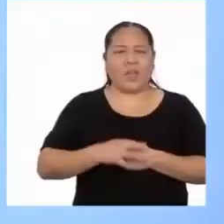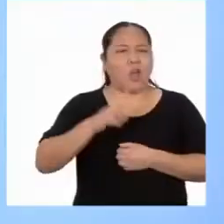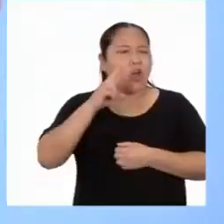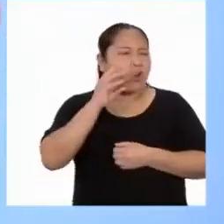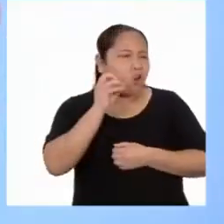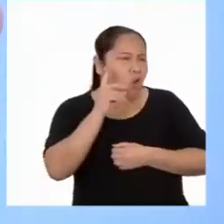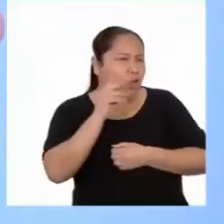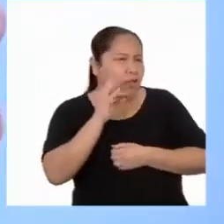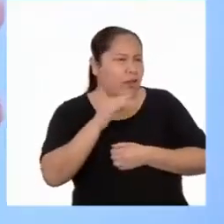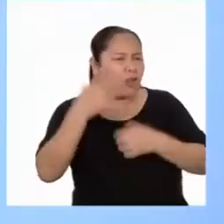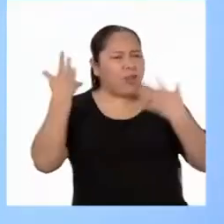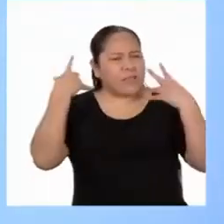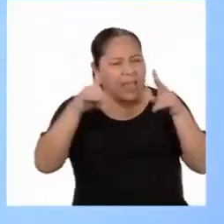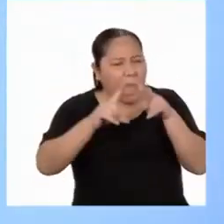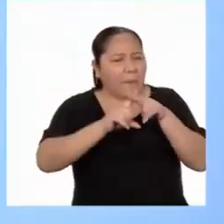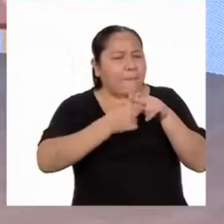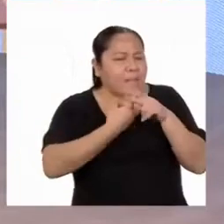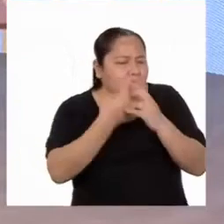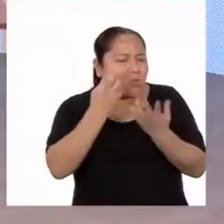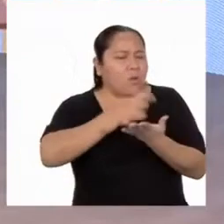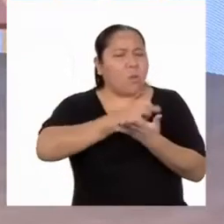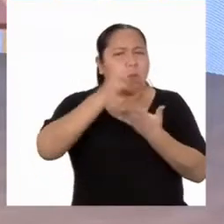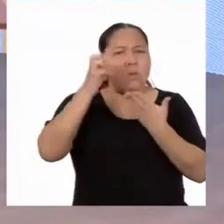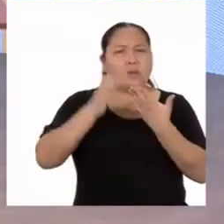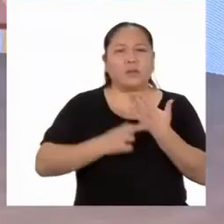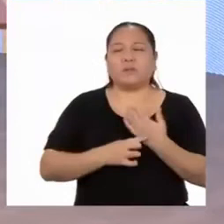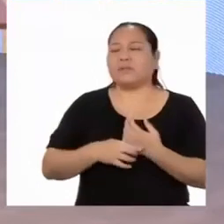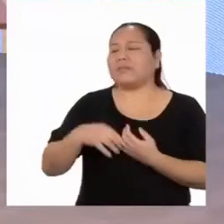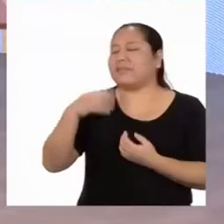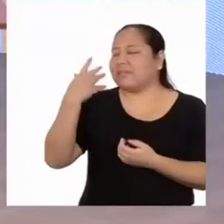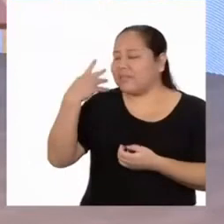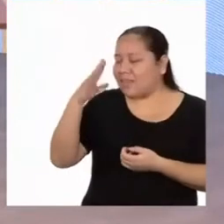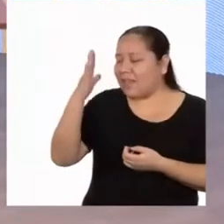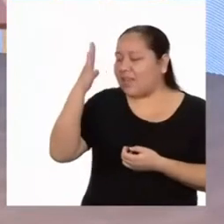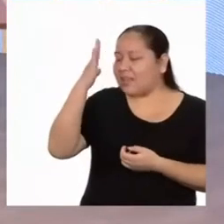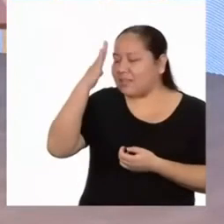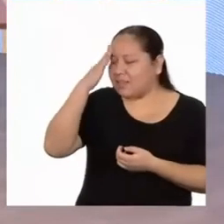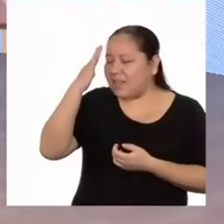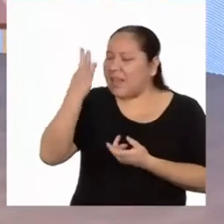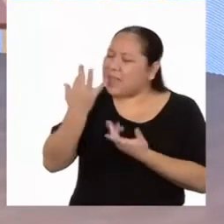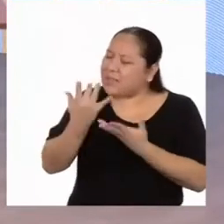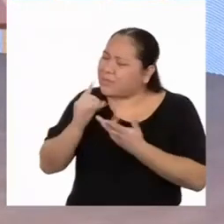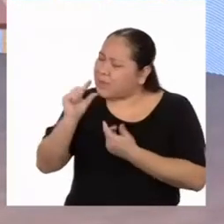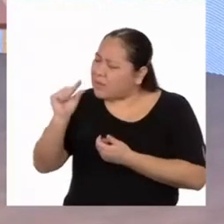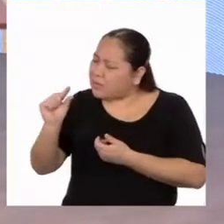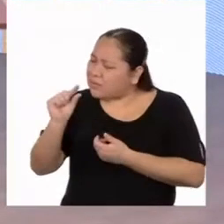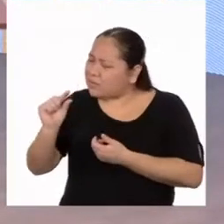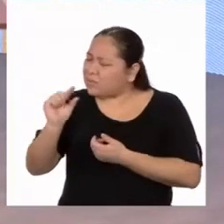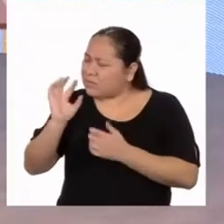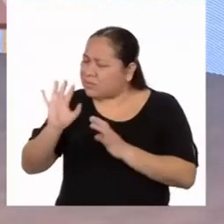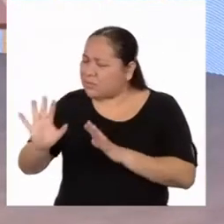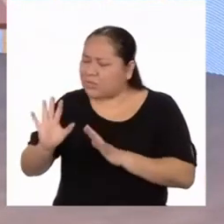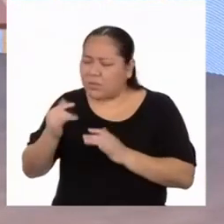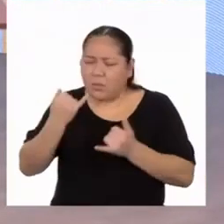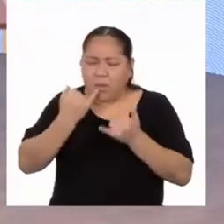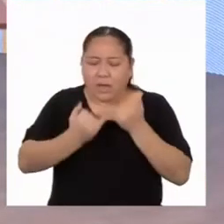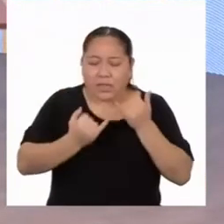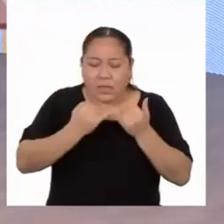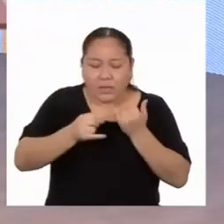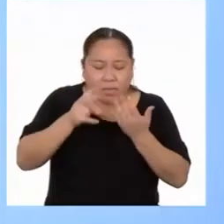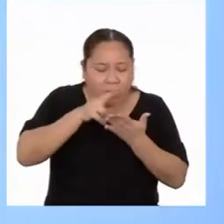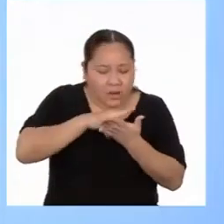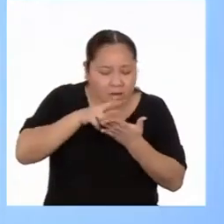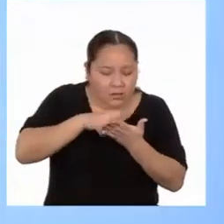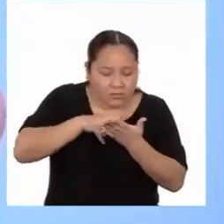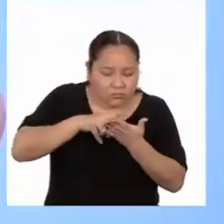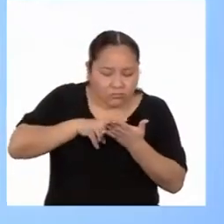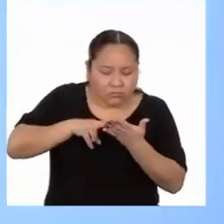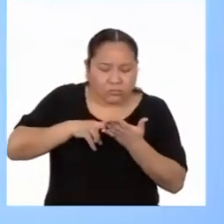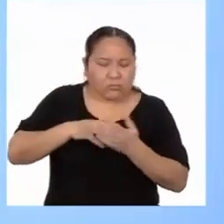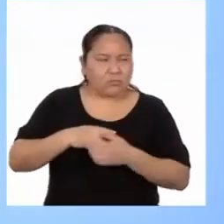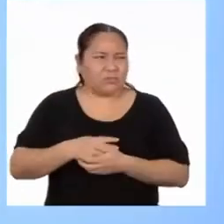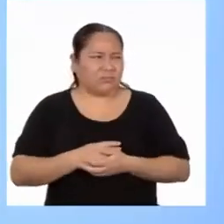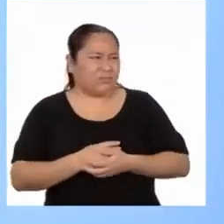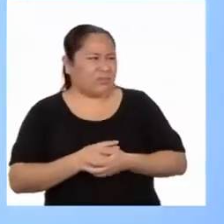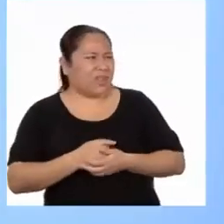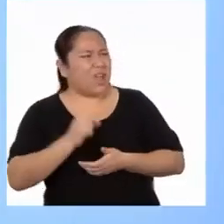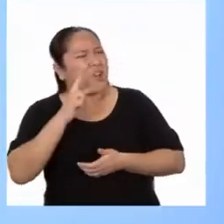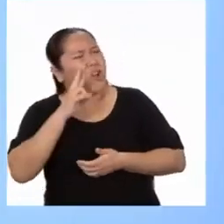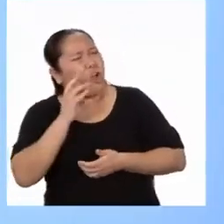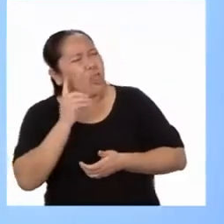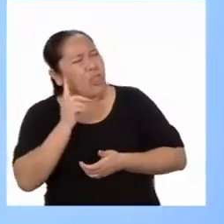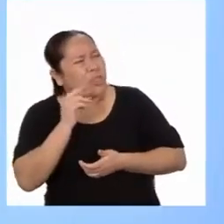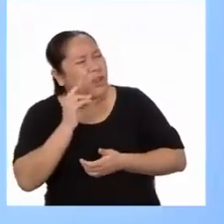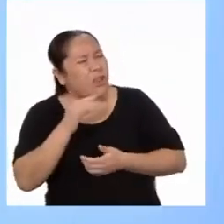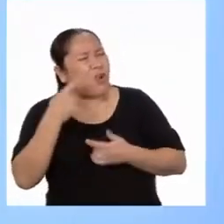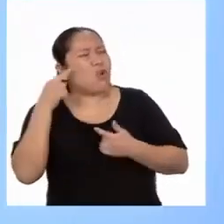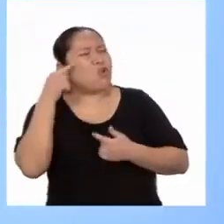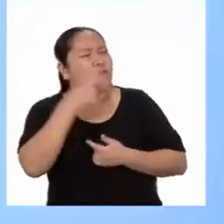Rodrigo, ya empezó el programa. Sí, ya sé. Espérame tantito, ¿quieres? Voy a terminar de leer esto. Ay,